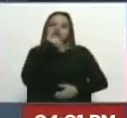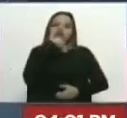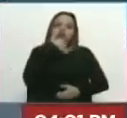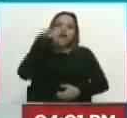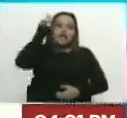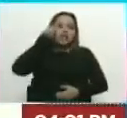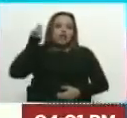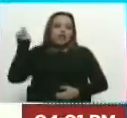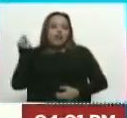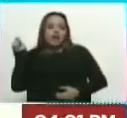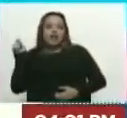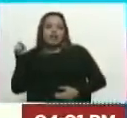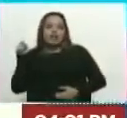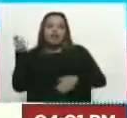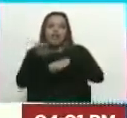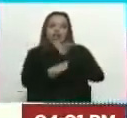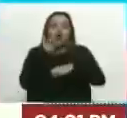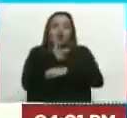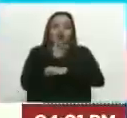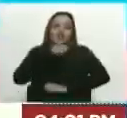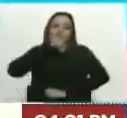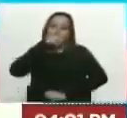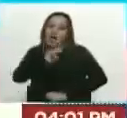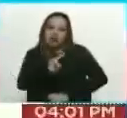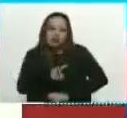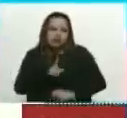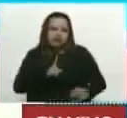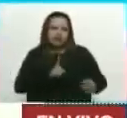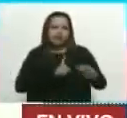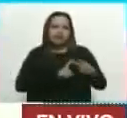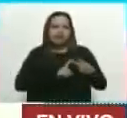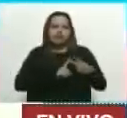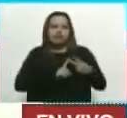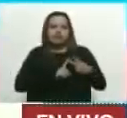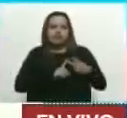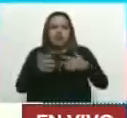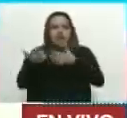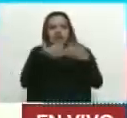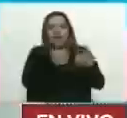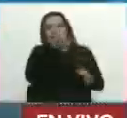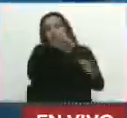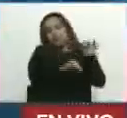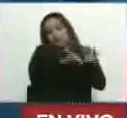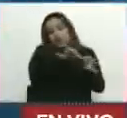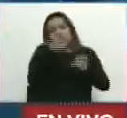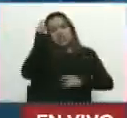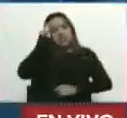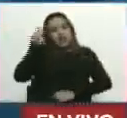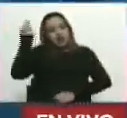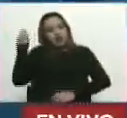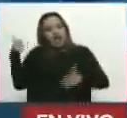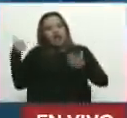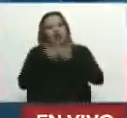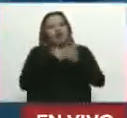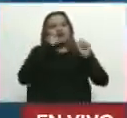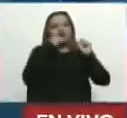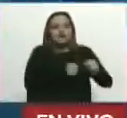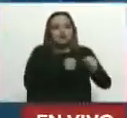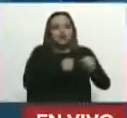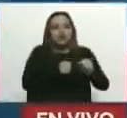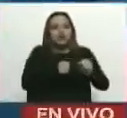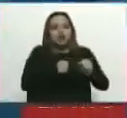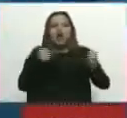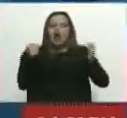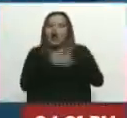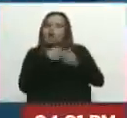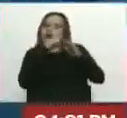de los Estados forajidos o villanos, la guerra justa, la teoría del golpe duro, suave